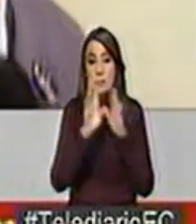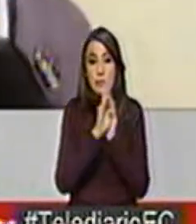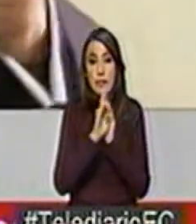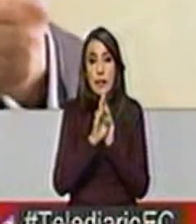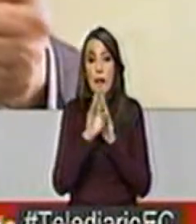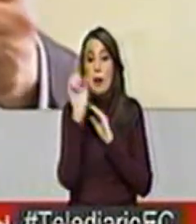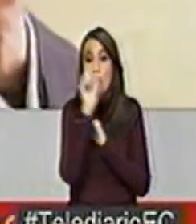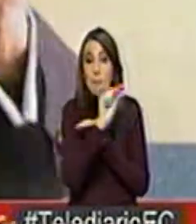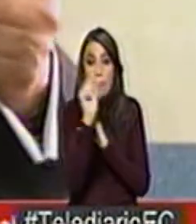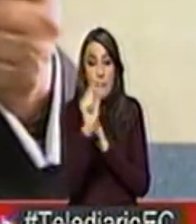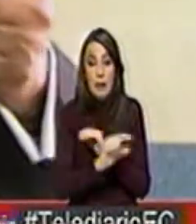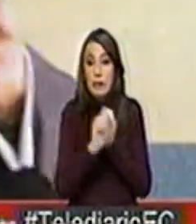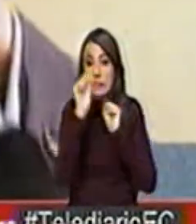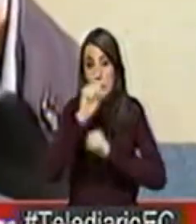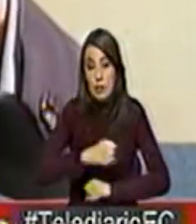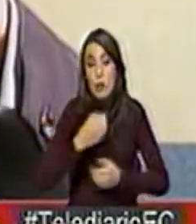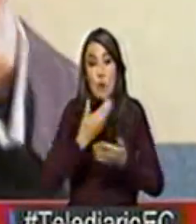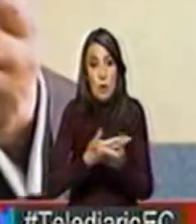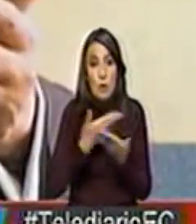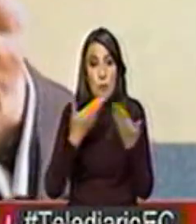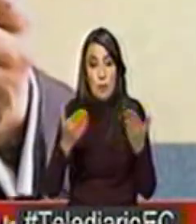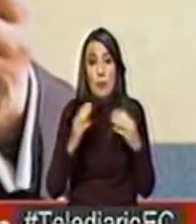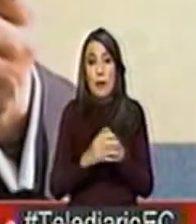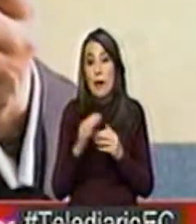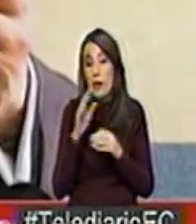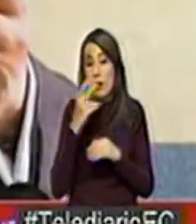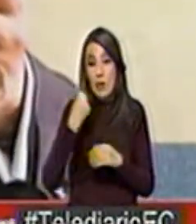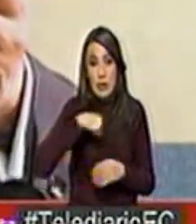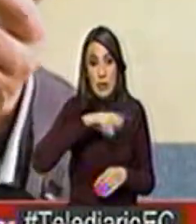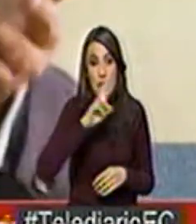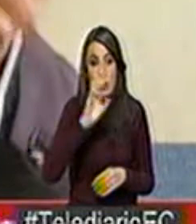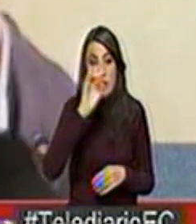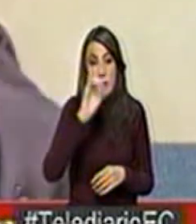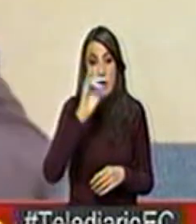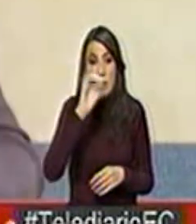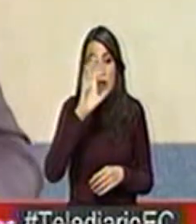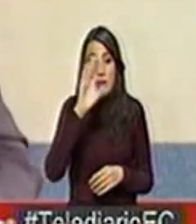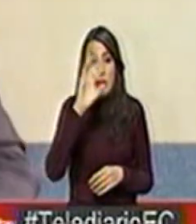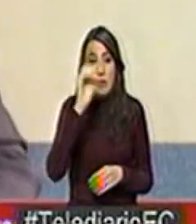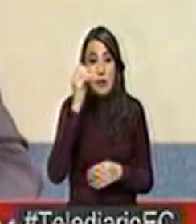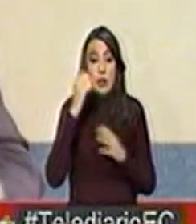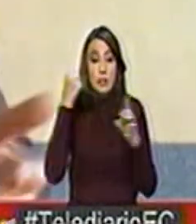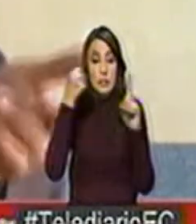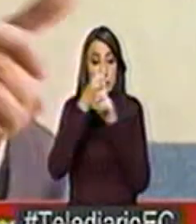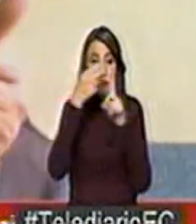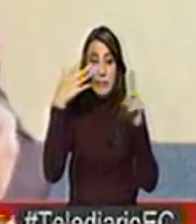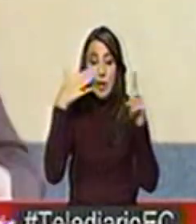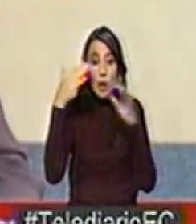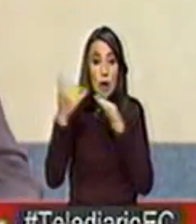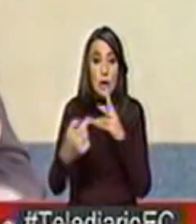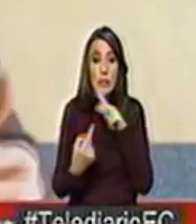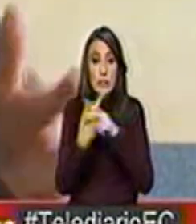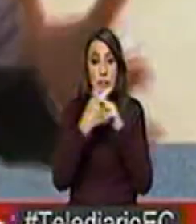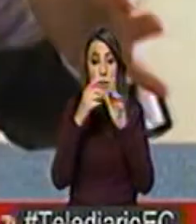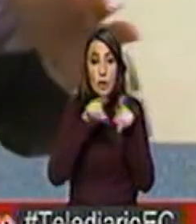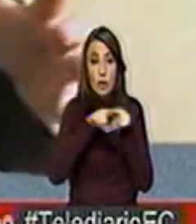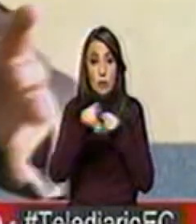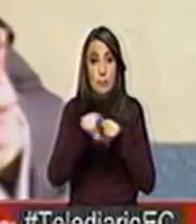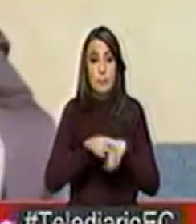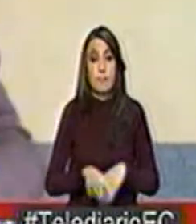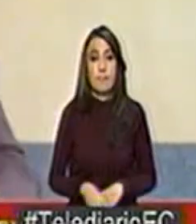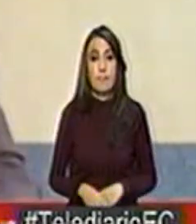compró herramientas pero con que las compro con créditos productivos adecuados y eso va a impactar directamente a su competitividad